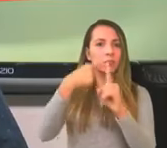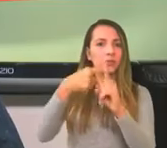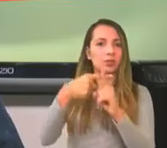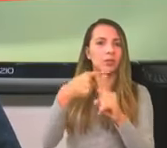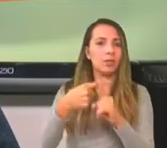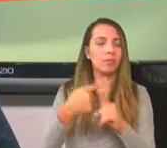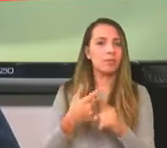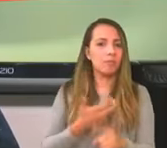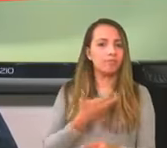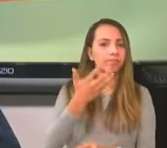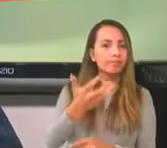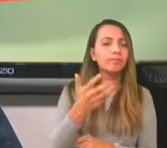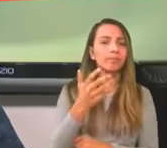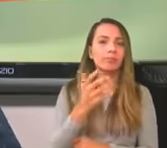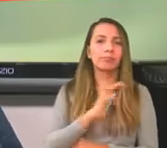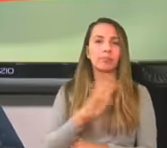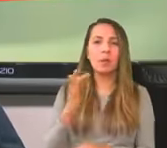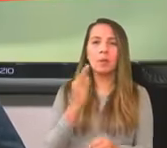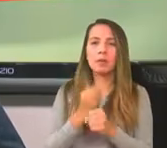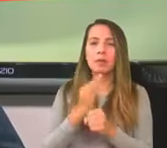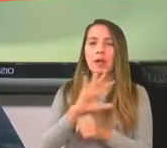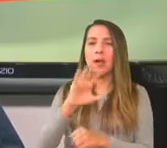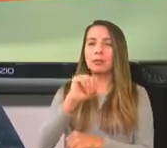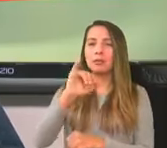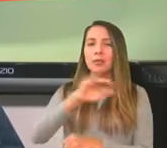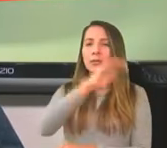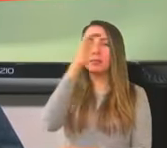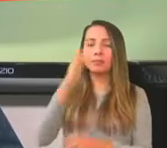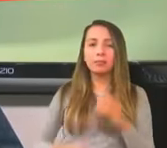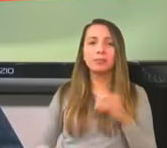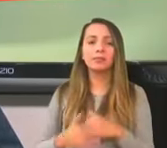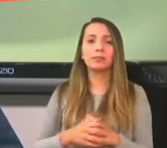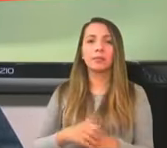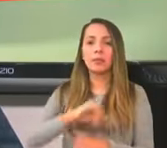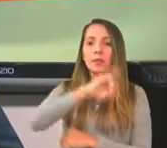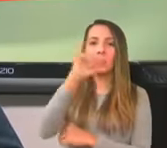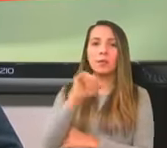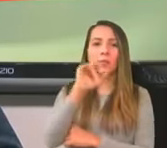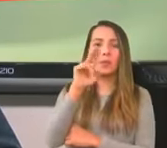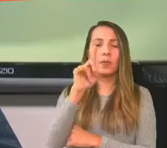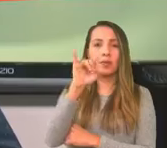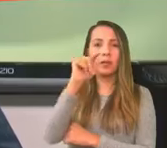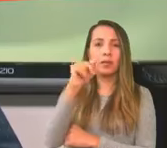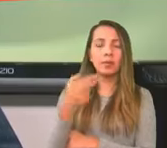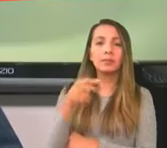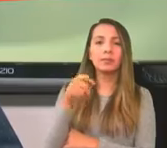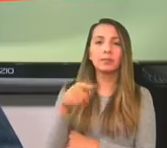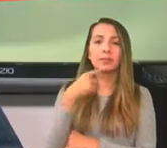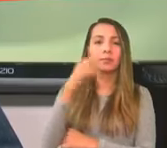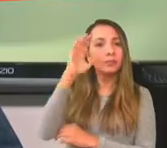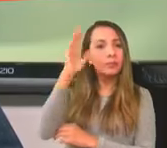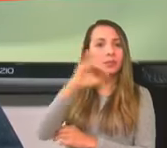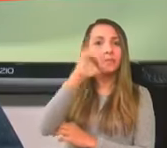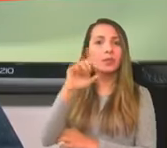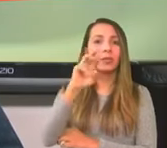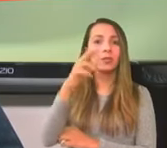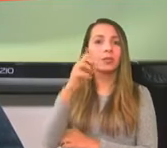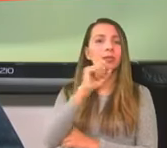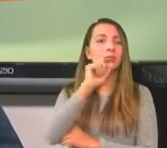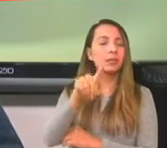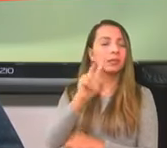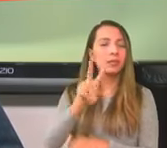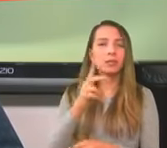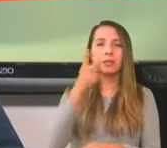de cómo solucionar. Estamos llegando al final. Esto dice Judith Bobadilla: Hola, Jorge Díaz, también ha perjudicado mucho el que